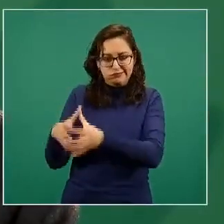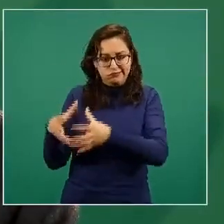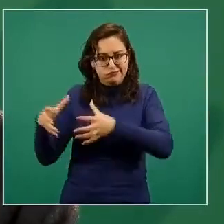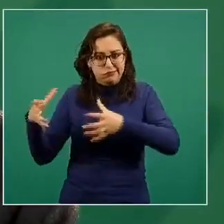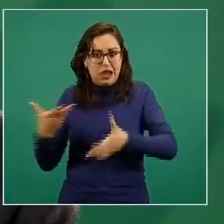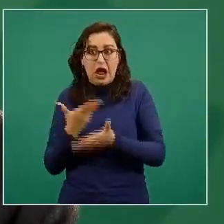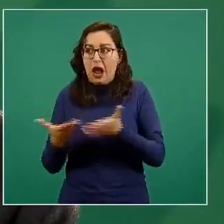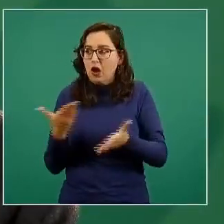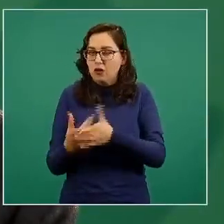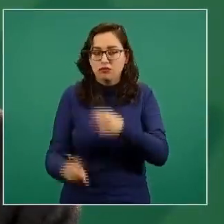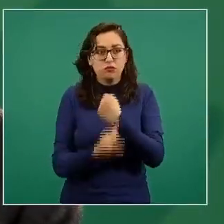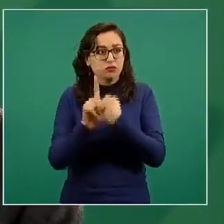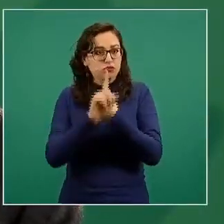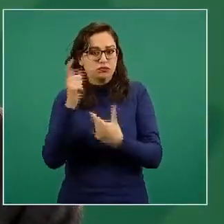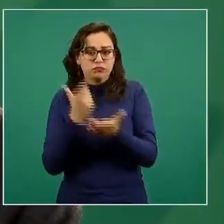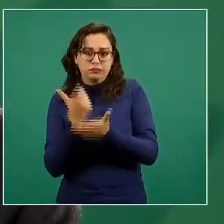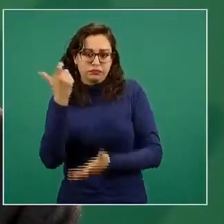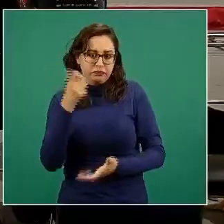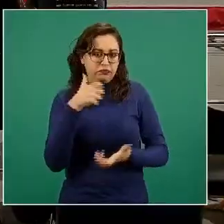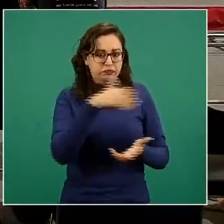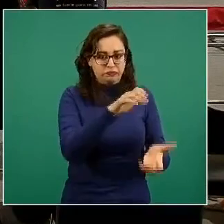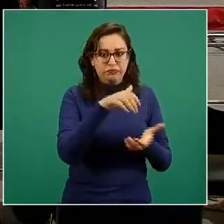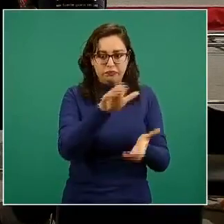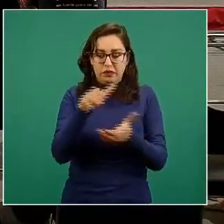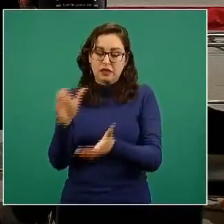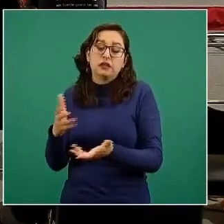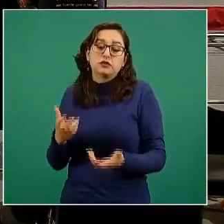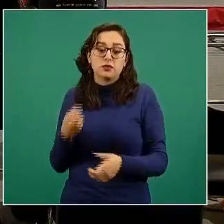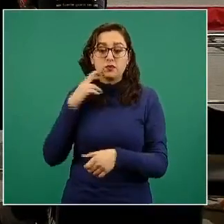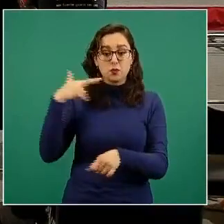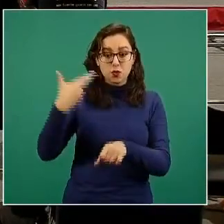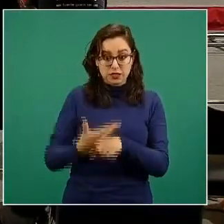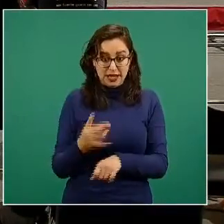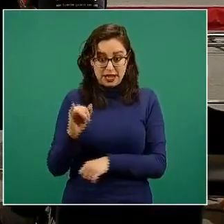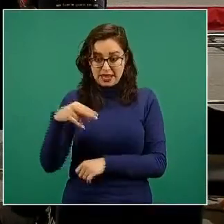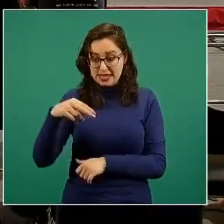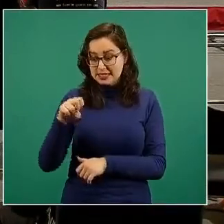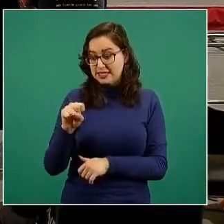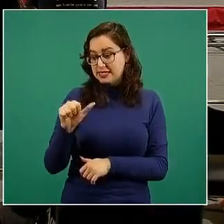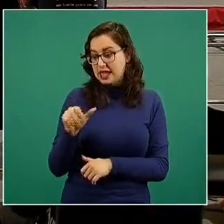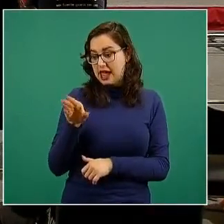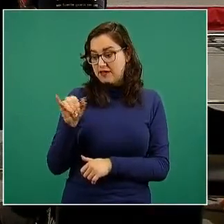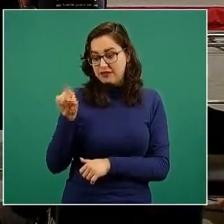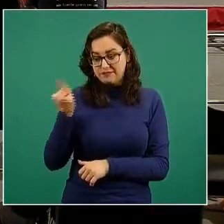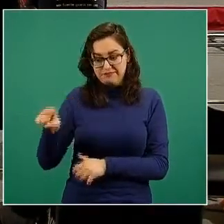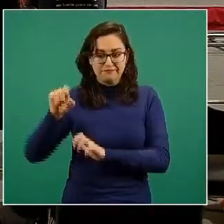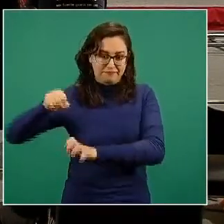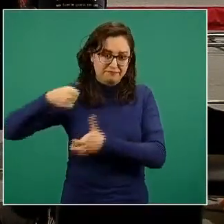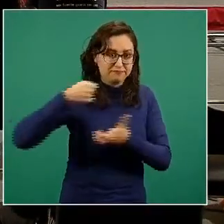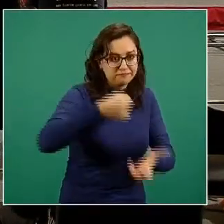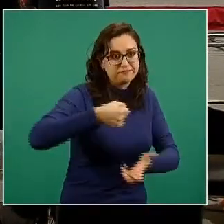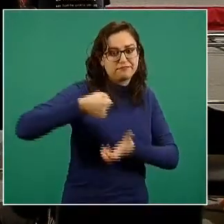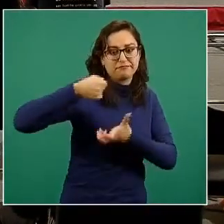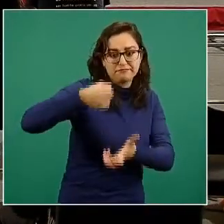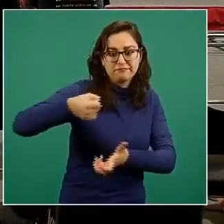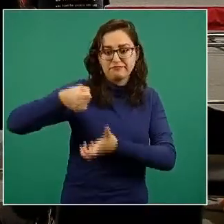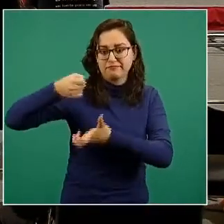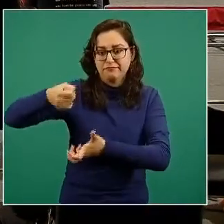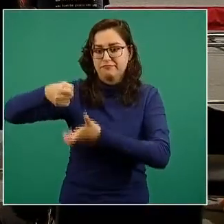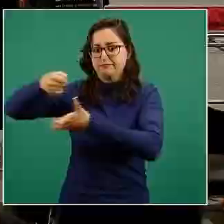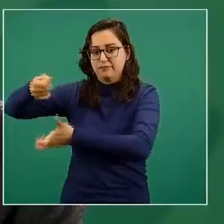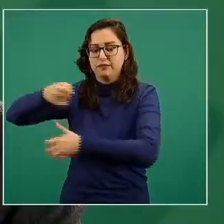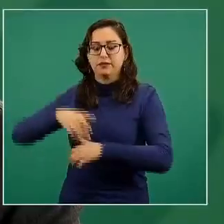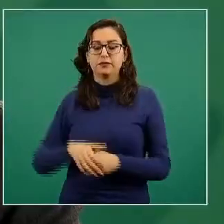este tipo de condiciones. El INSABI, el Instituto de Salud para el Bienestar, es quien ha estado haciendo estos